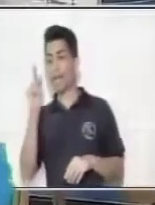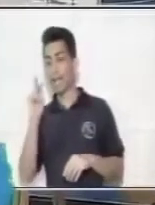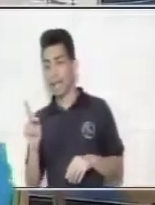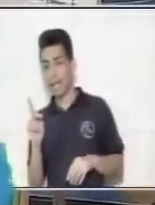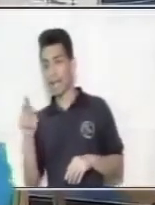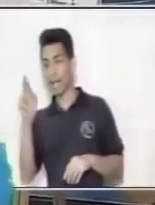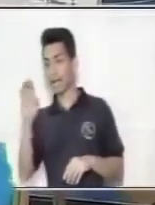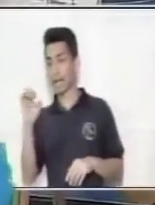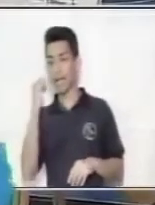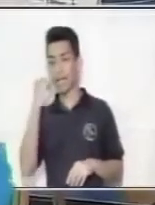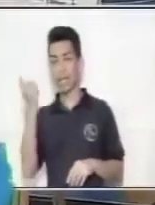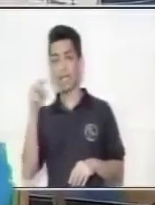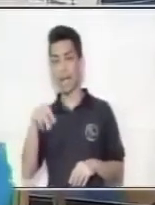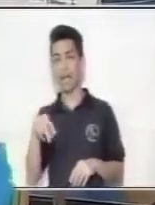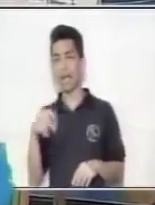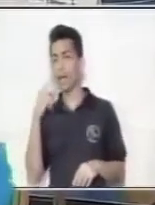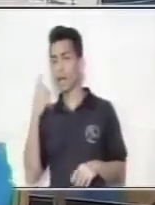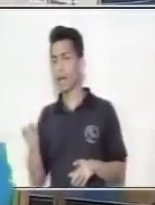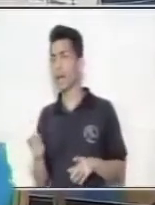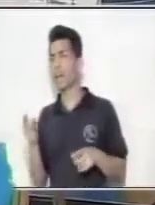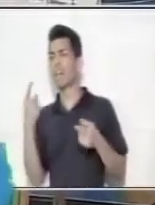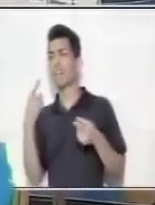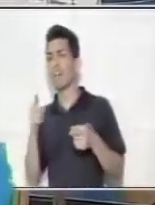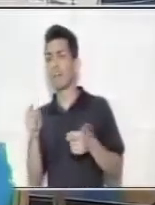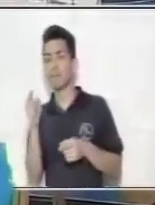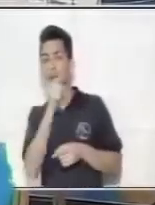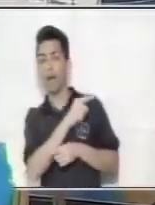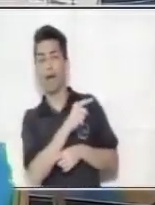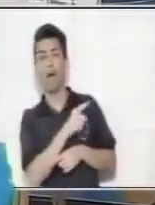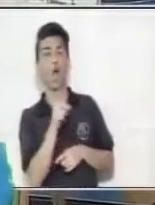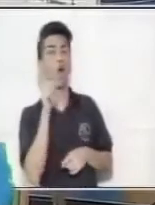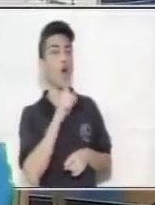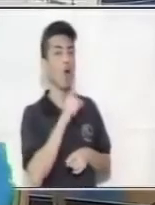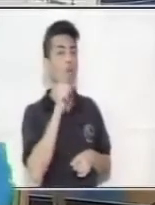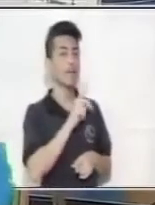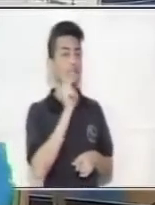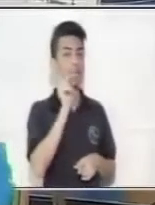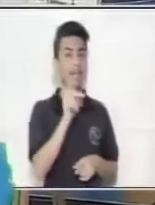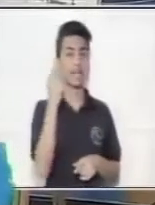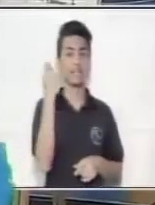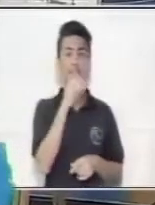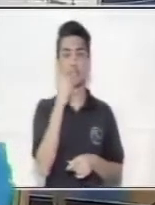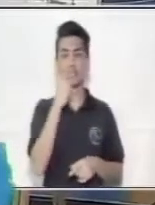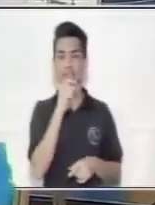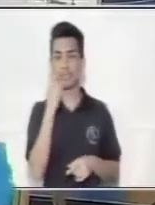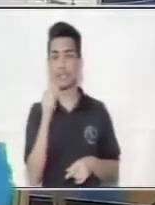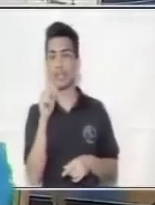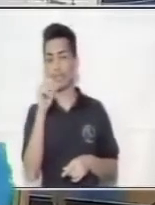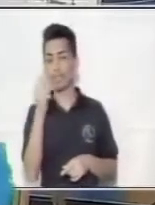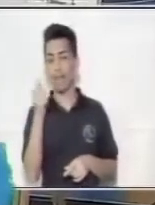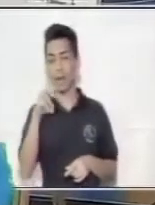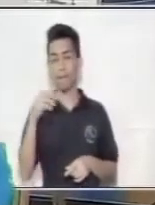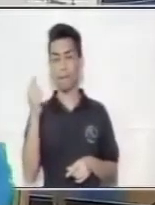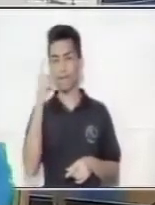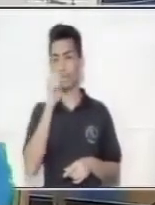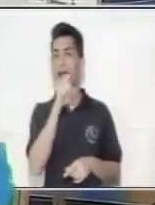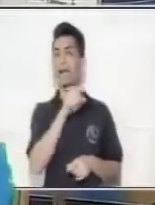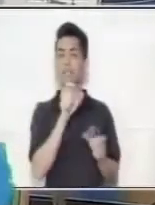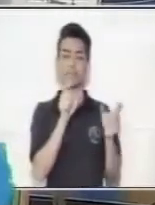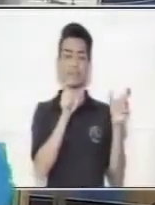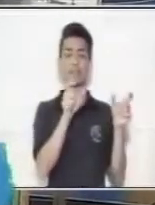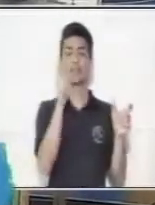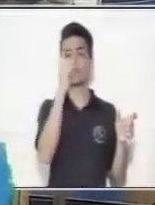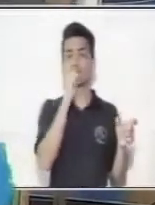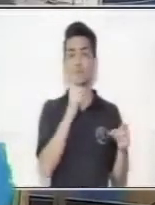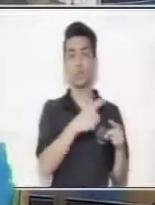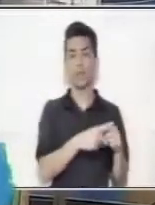conversaban y reían. ¿Quiénes eran ellos? Los jóvenes y las damas. Por lo tanto, los jóvenes y las damas serían nuestro sujeto,